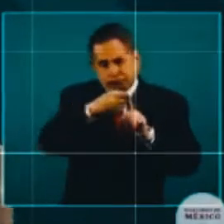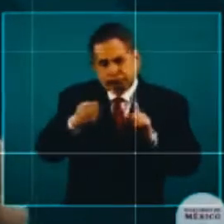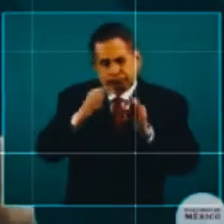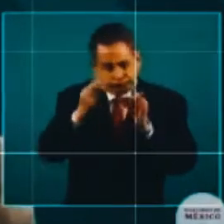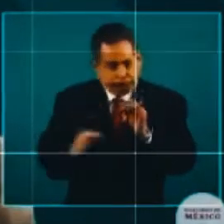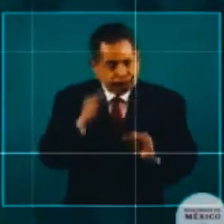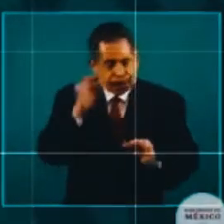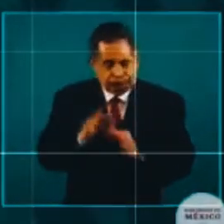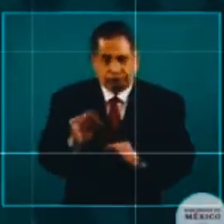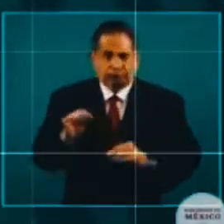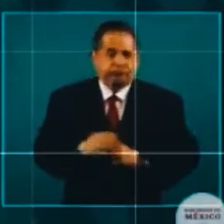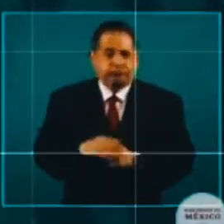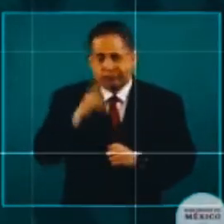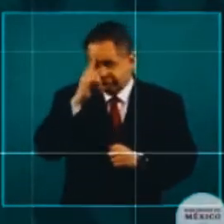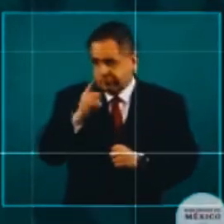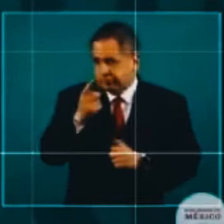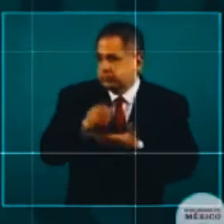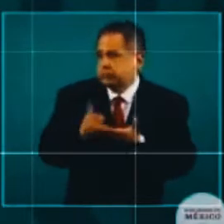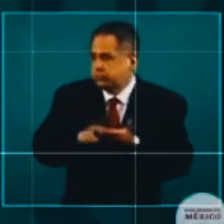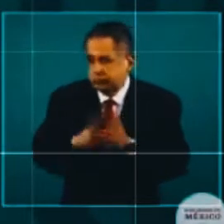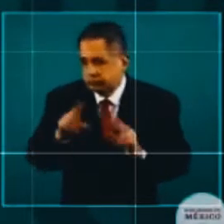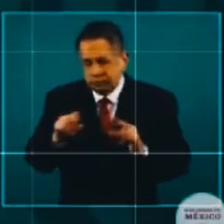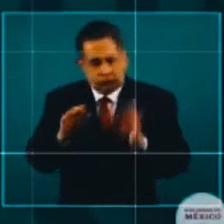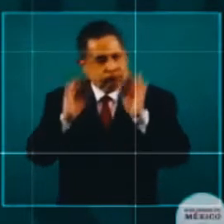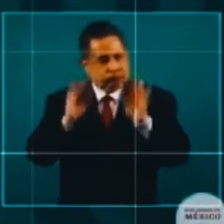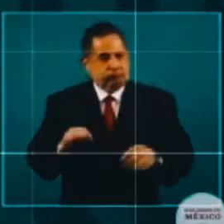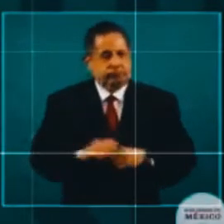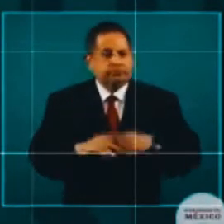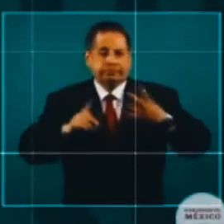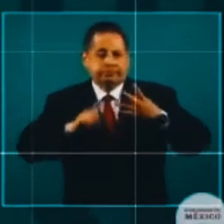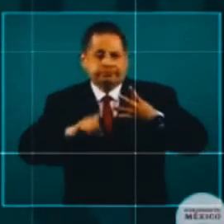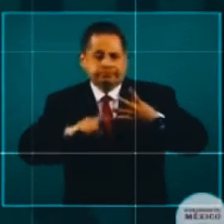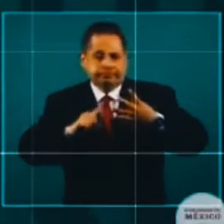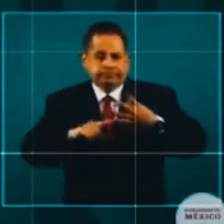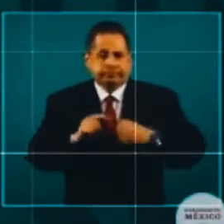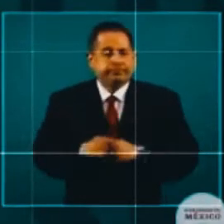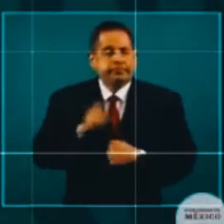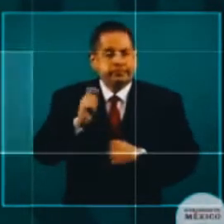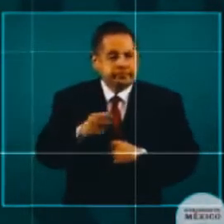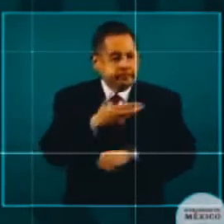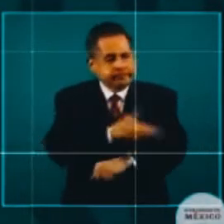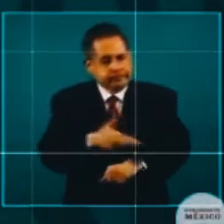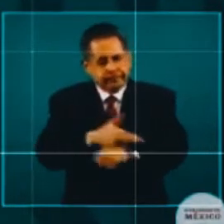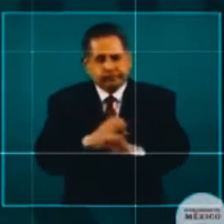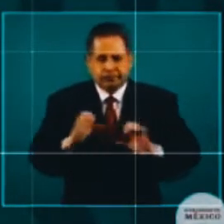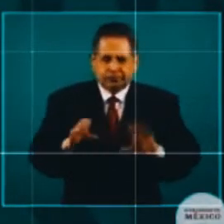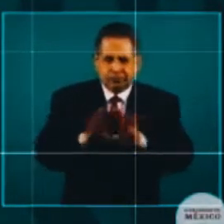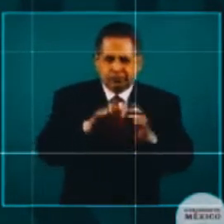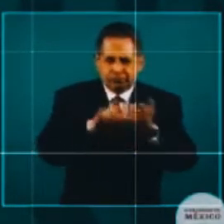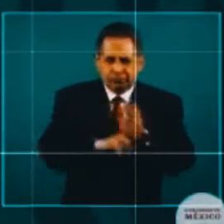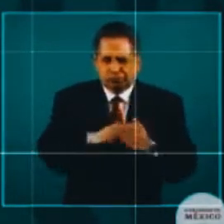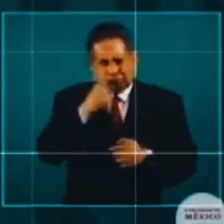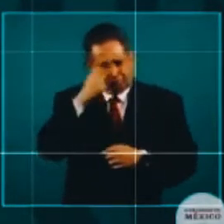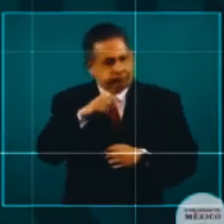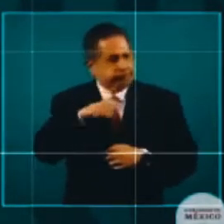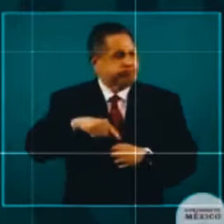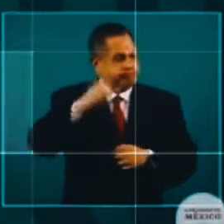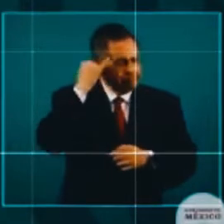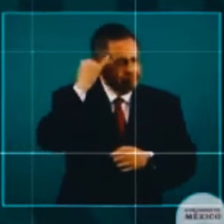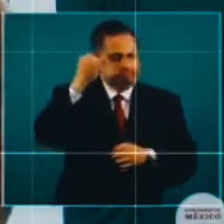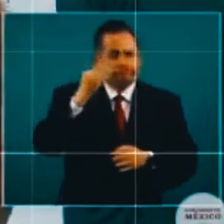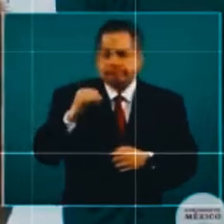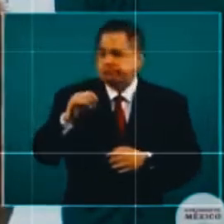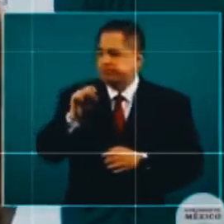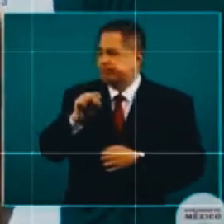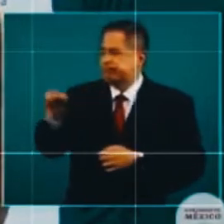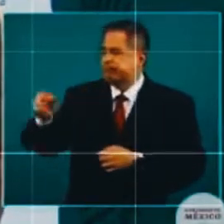programado dos veces para la vacuna. Cuarto, instrumentar las medidas de prevención y control pertinentes conforme a los criterios que emita la Secretaría